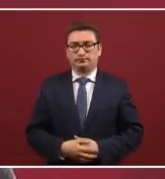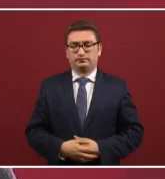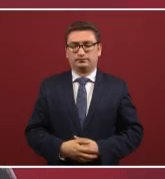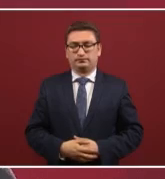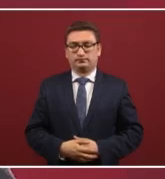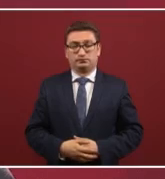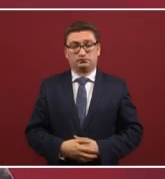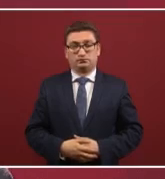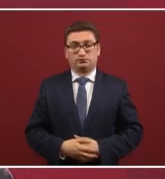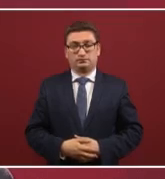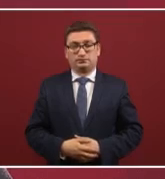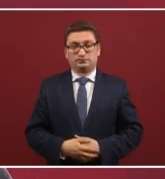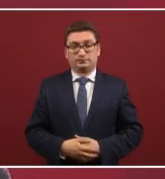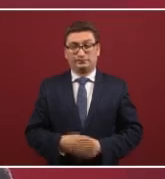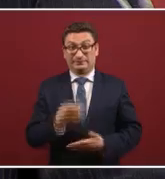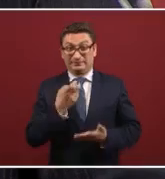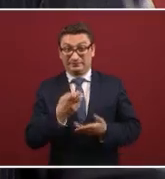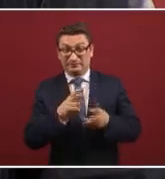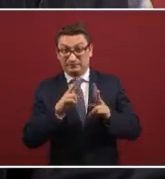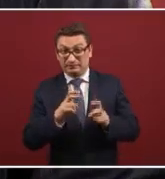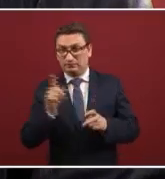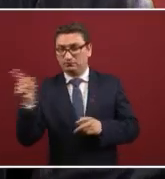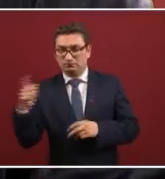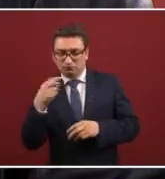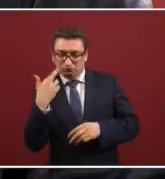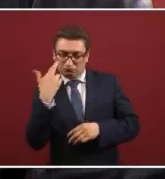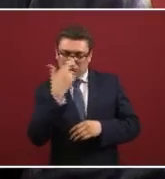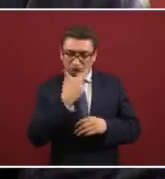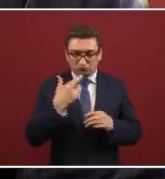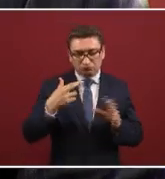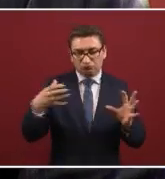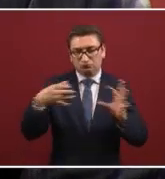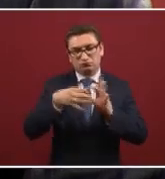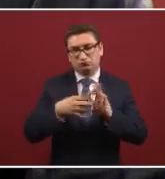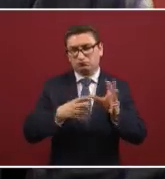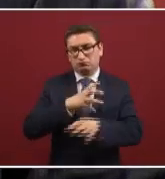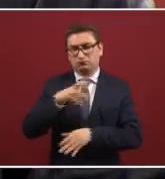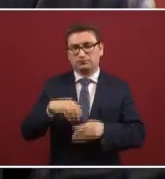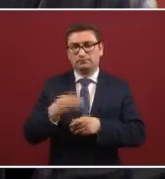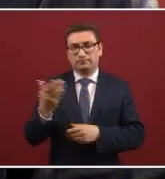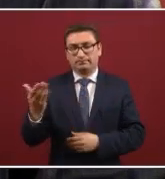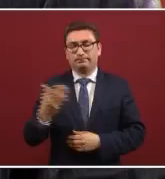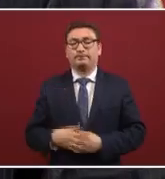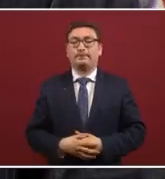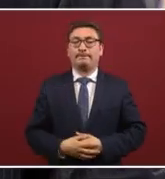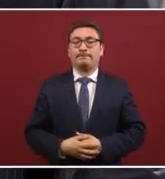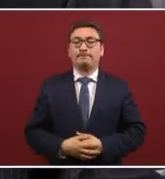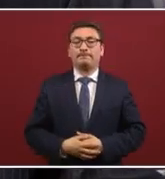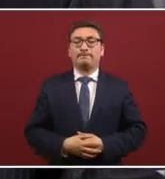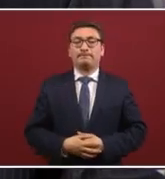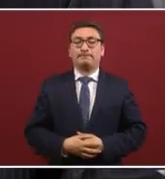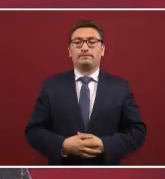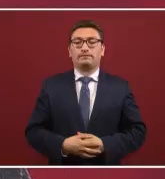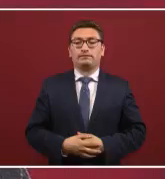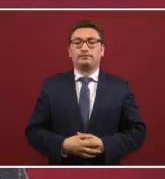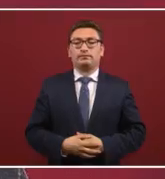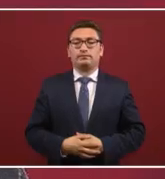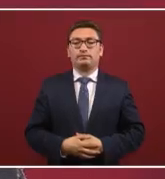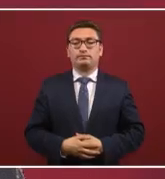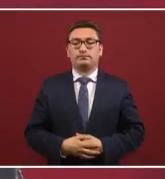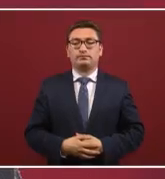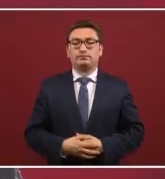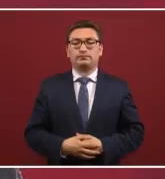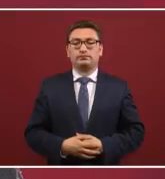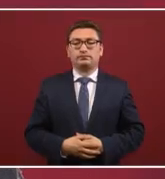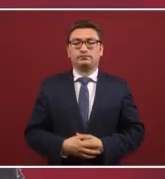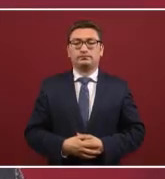el asunto de manera integral y también pienso que es